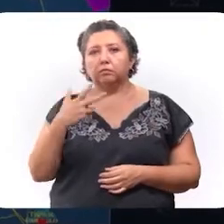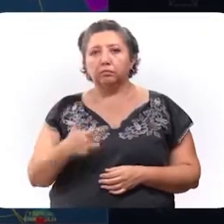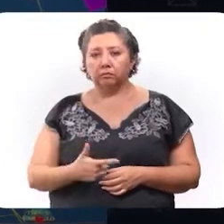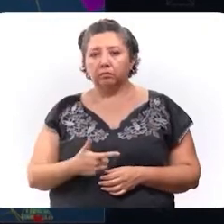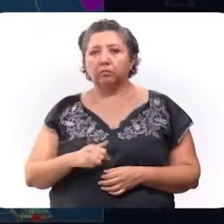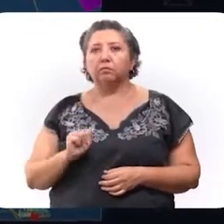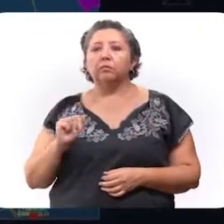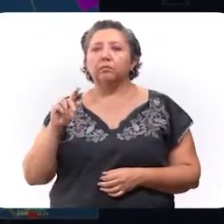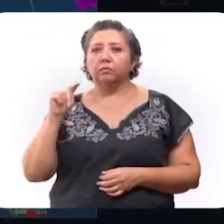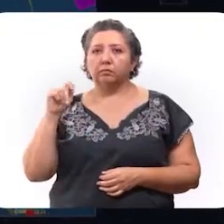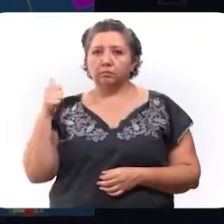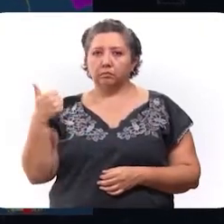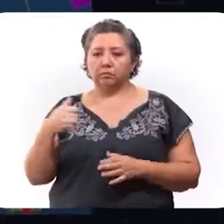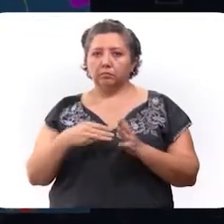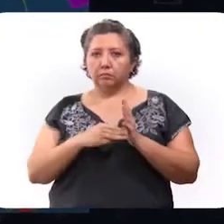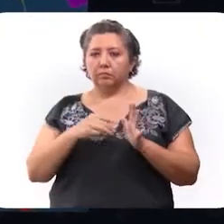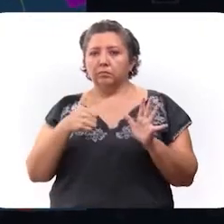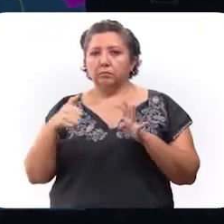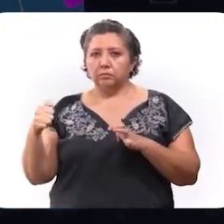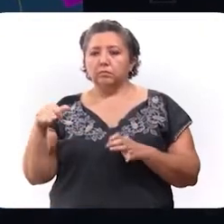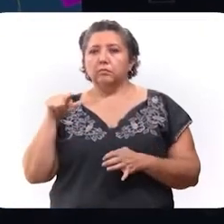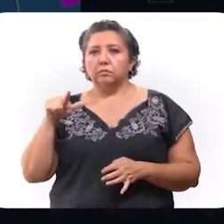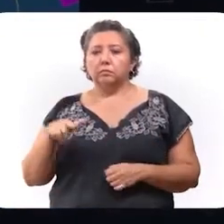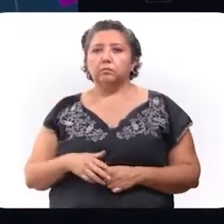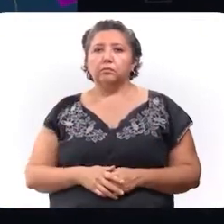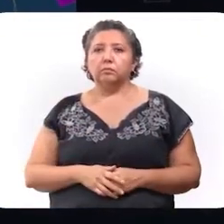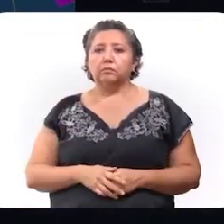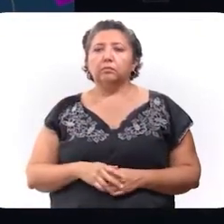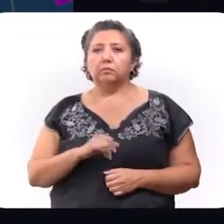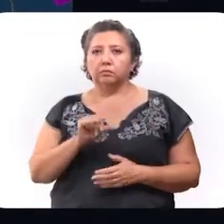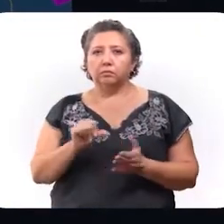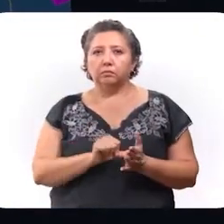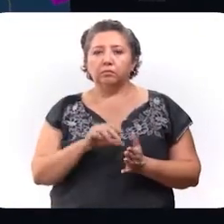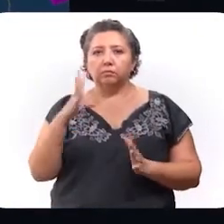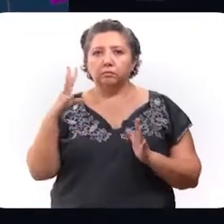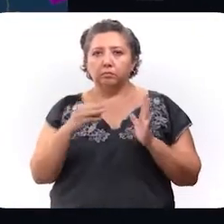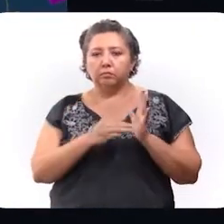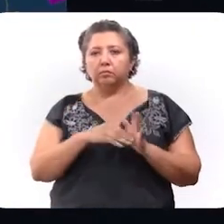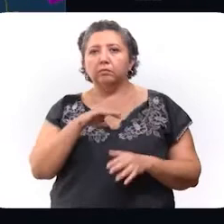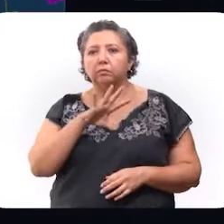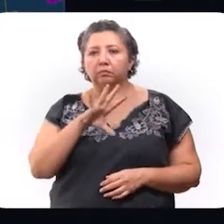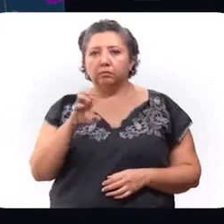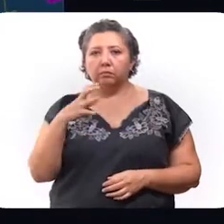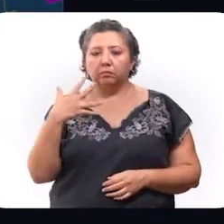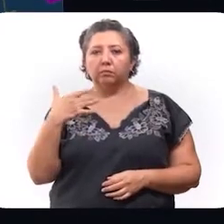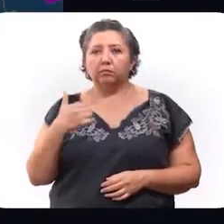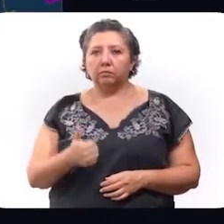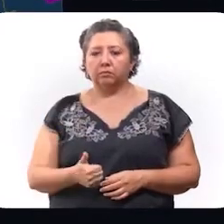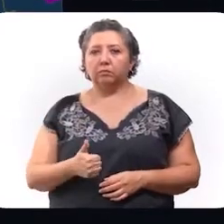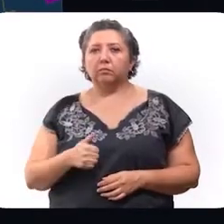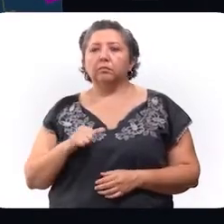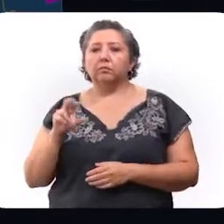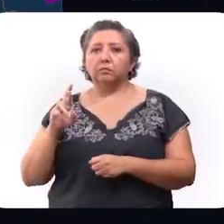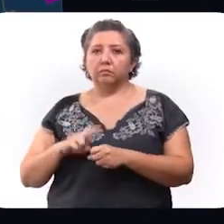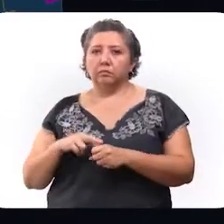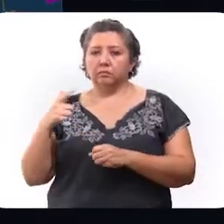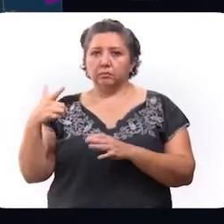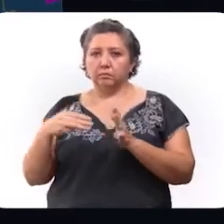12.157, en la zona oriente 11.617, en la zona centro 4.556, en la zona